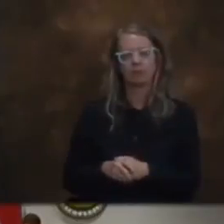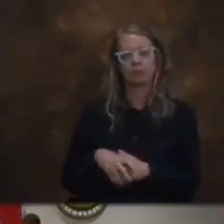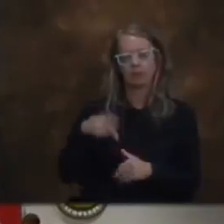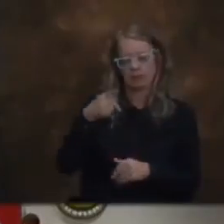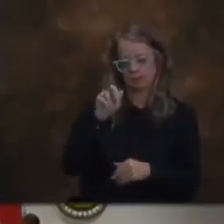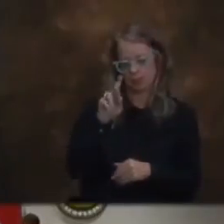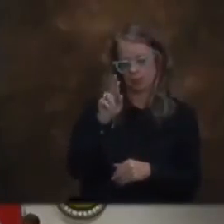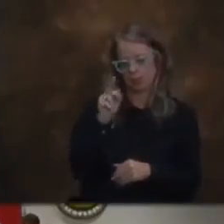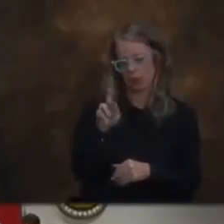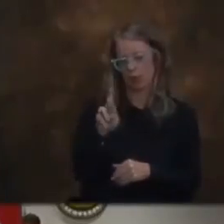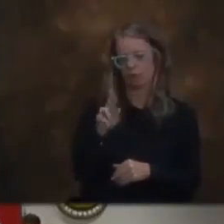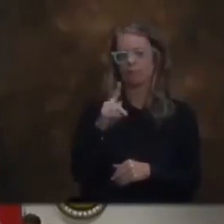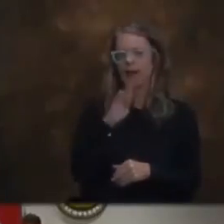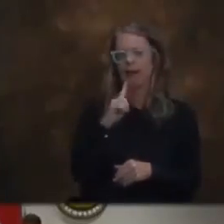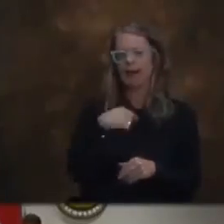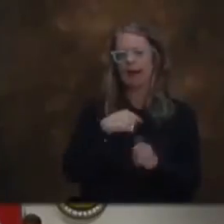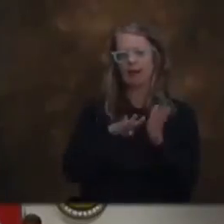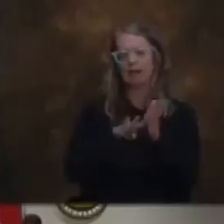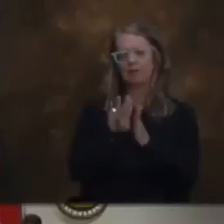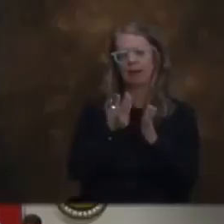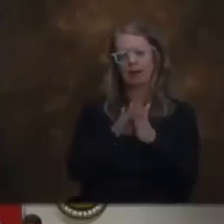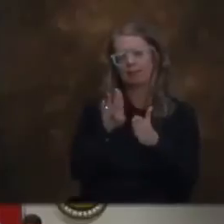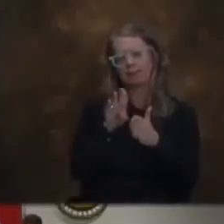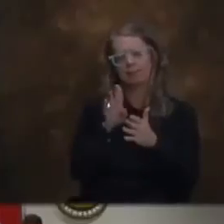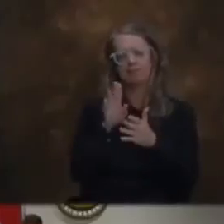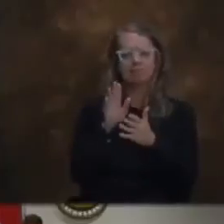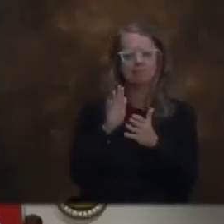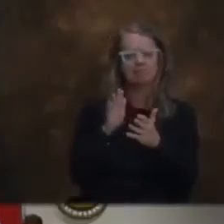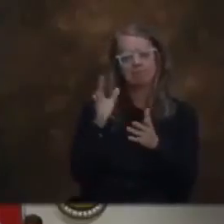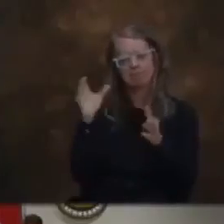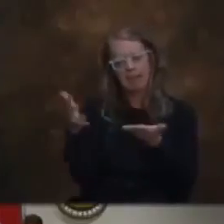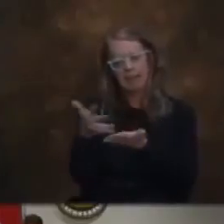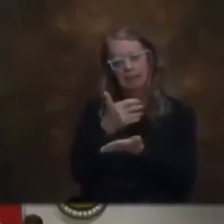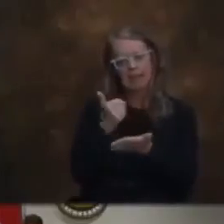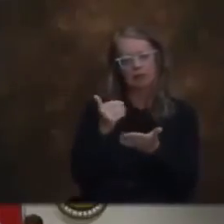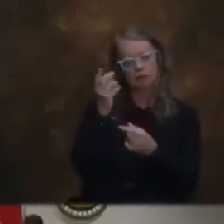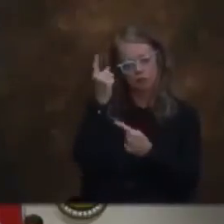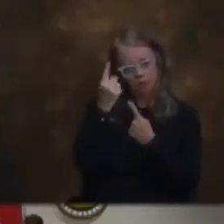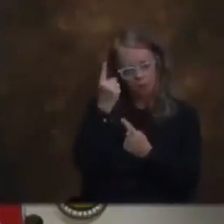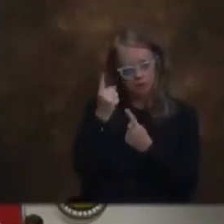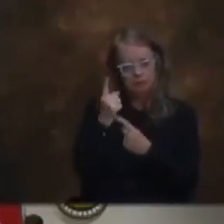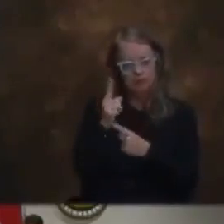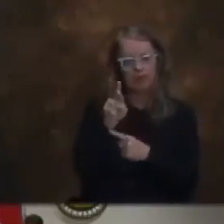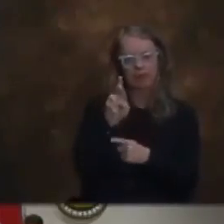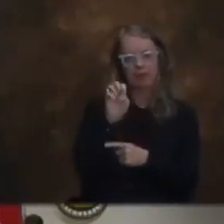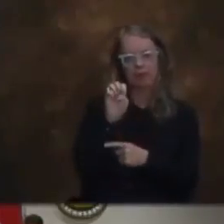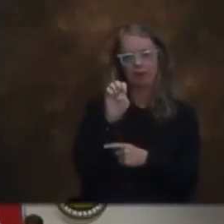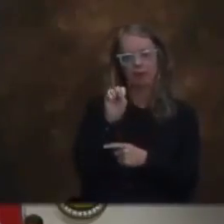y juntado una resolución que es una colección de mis ideas y